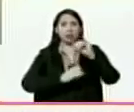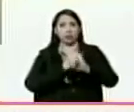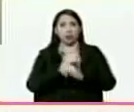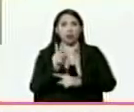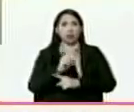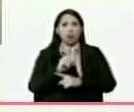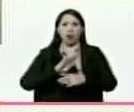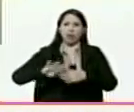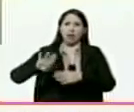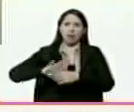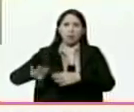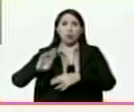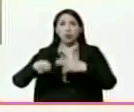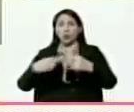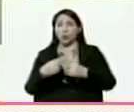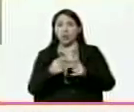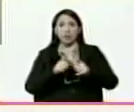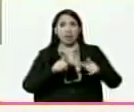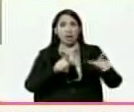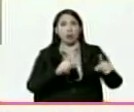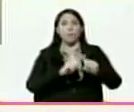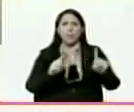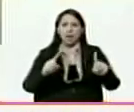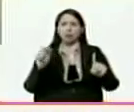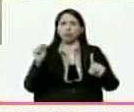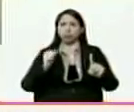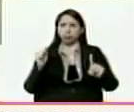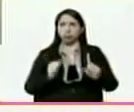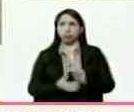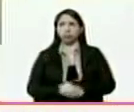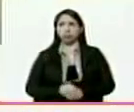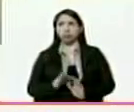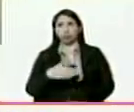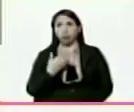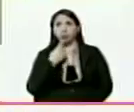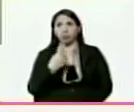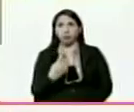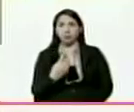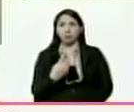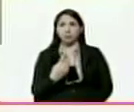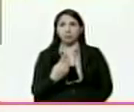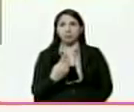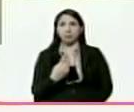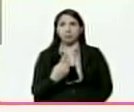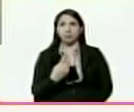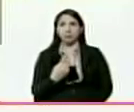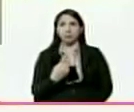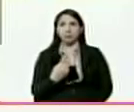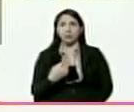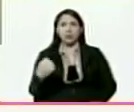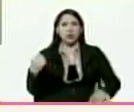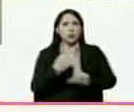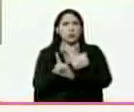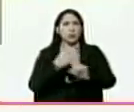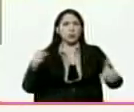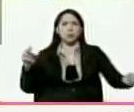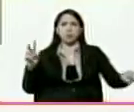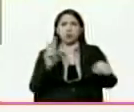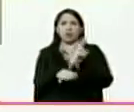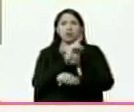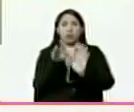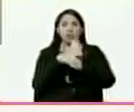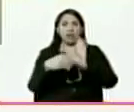ningún escenario. Pero lo que sí les puedo decir es que la violación de derechos humanos que vimos